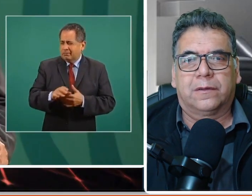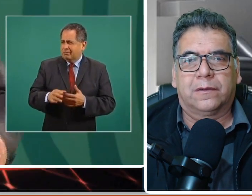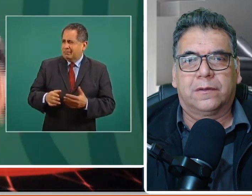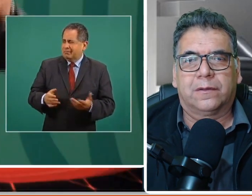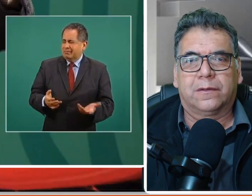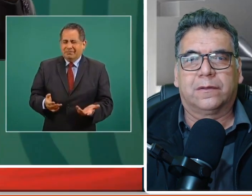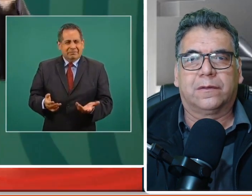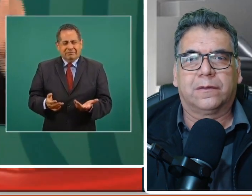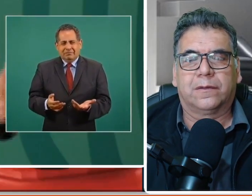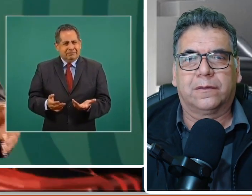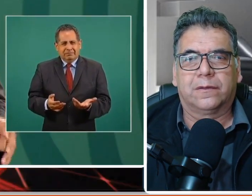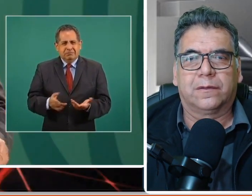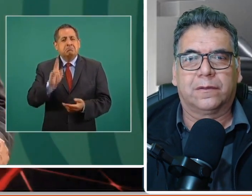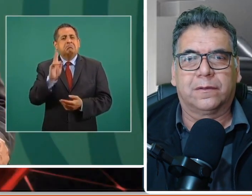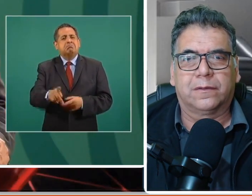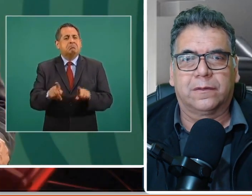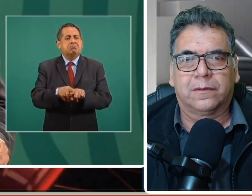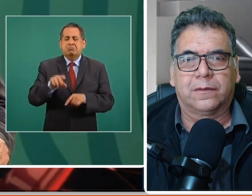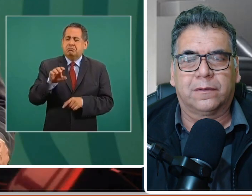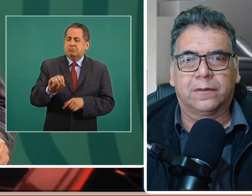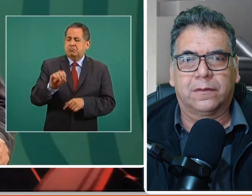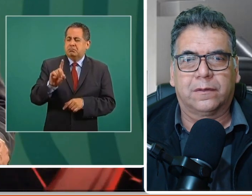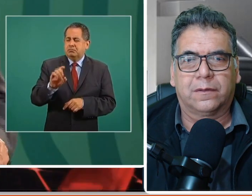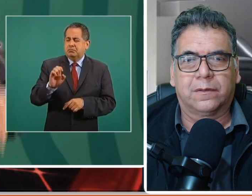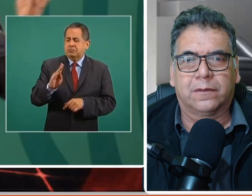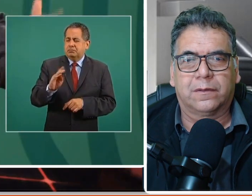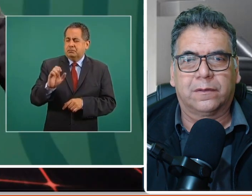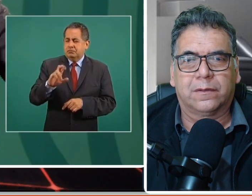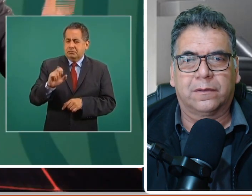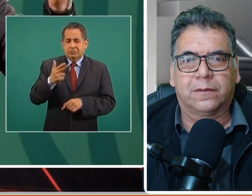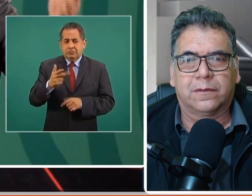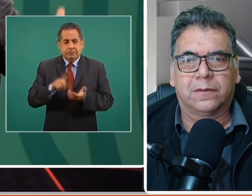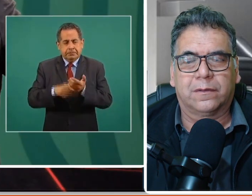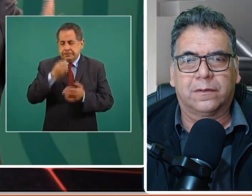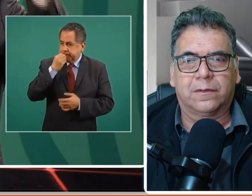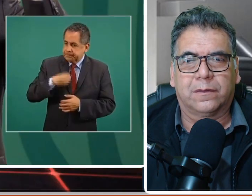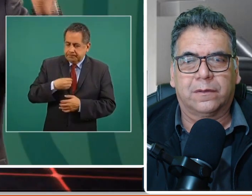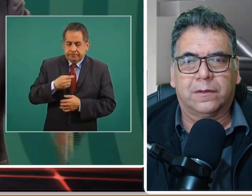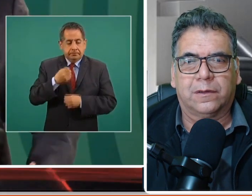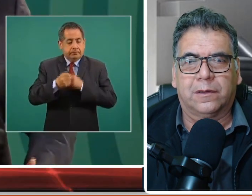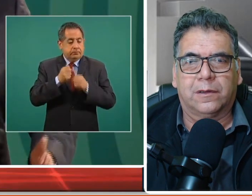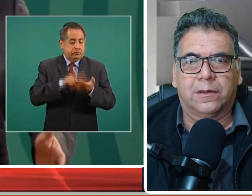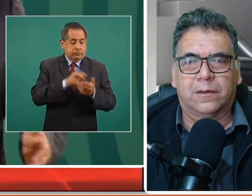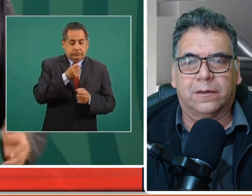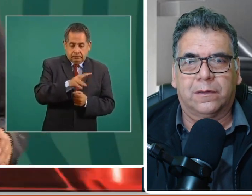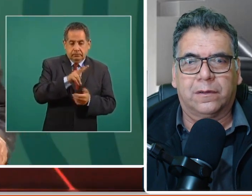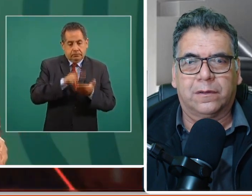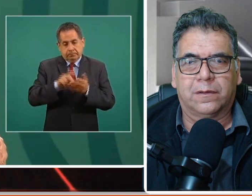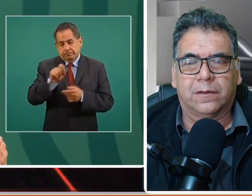Es como lo de Odebrecht, que tuvimos que pagar 19, 20, ya se